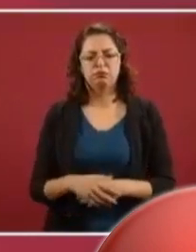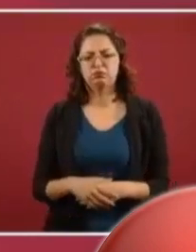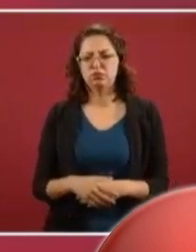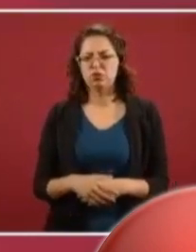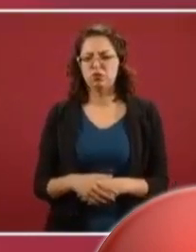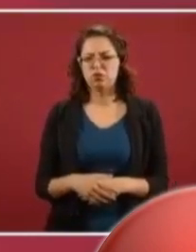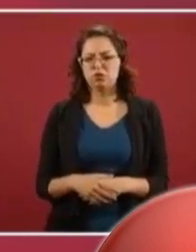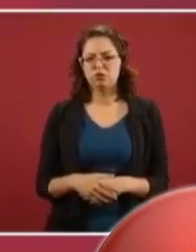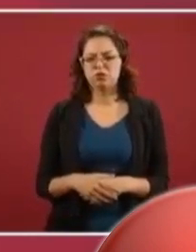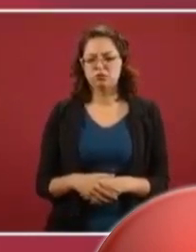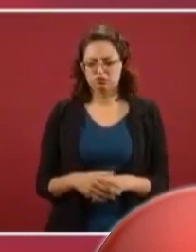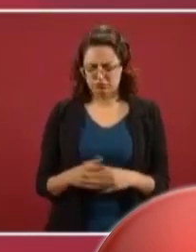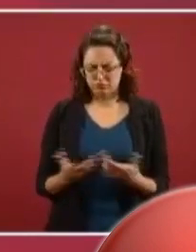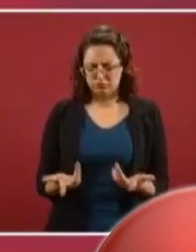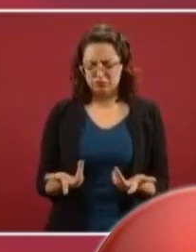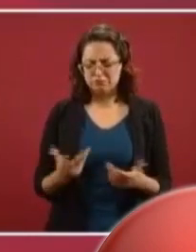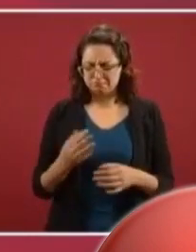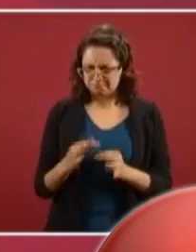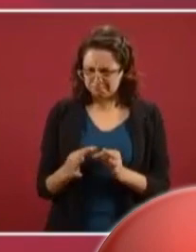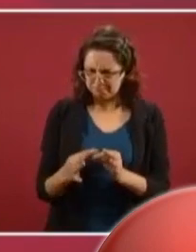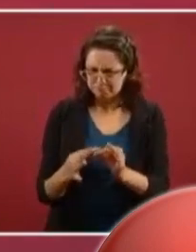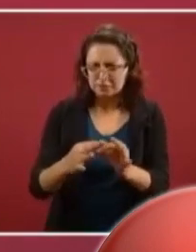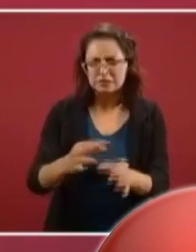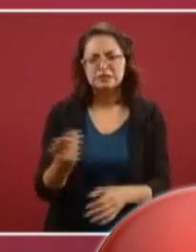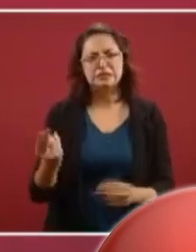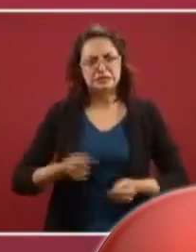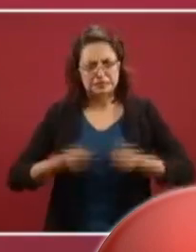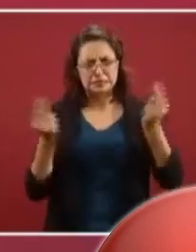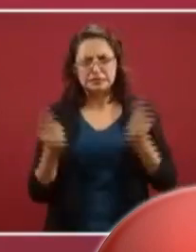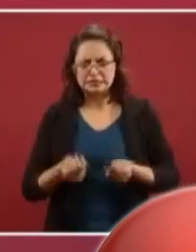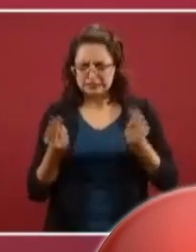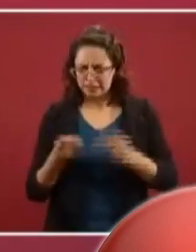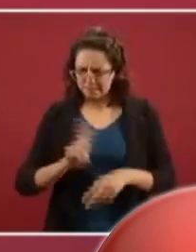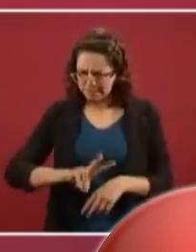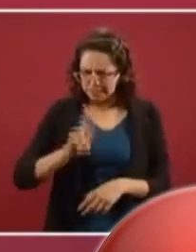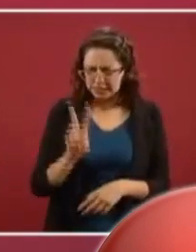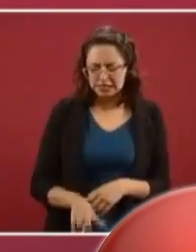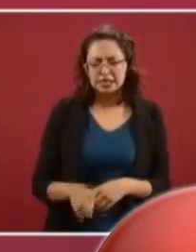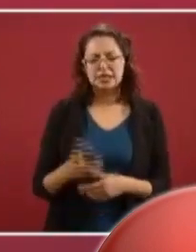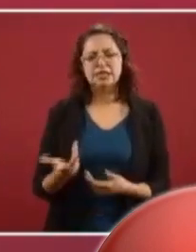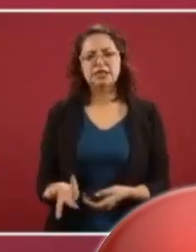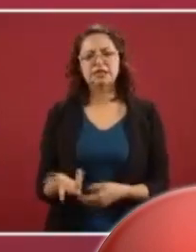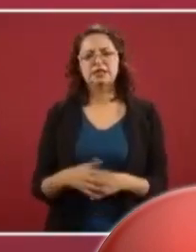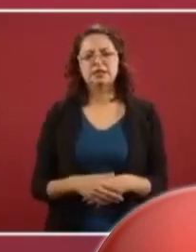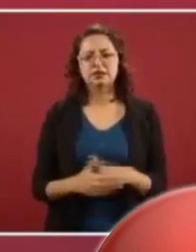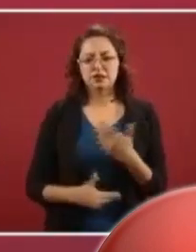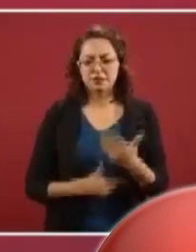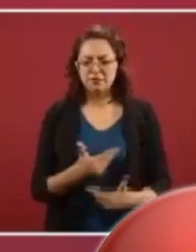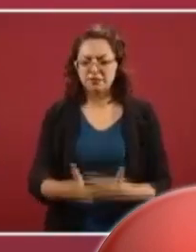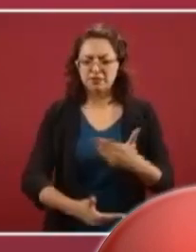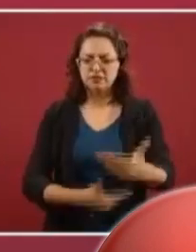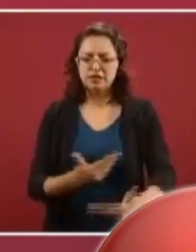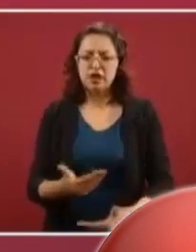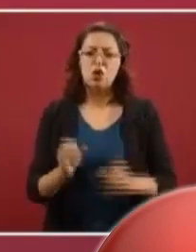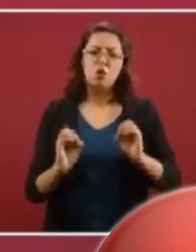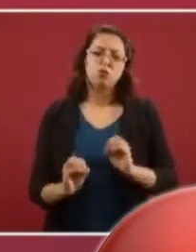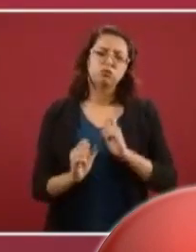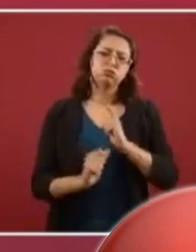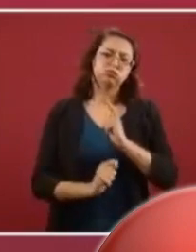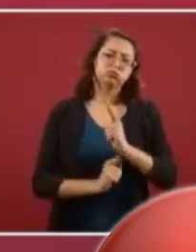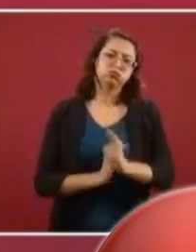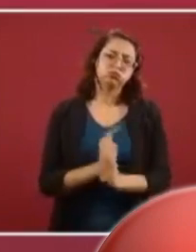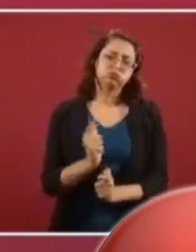como lo ameritan las circunstancias si se está avanzando lentamente